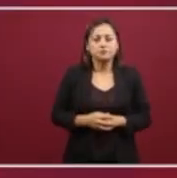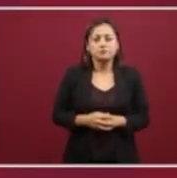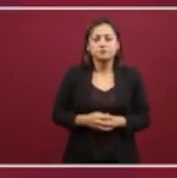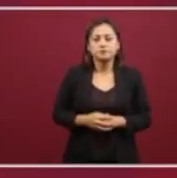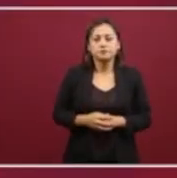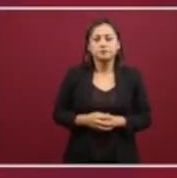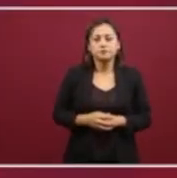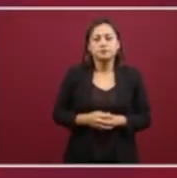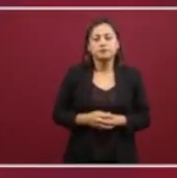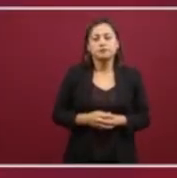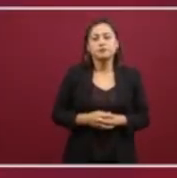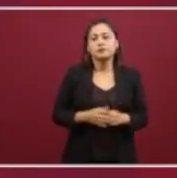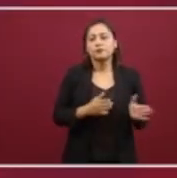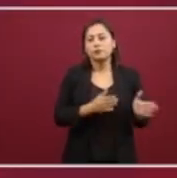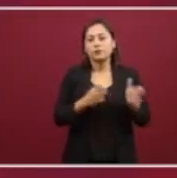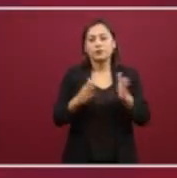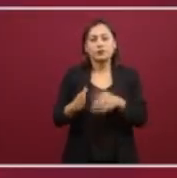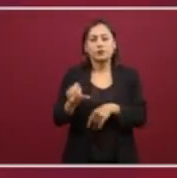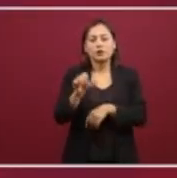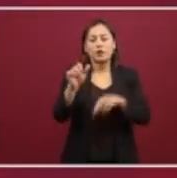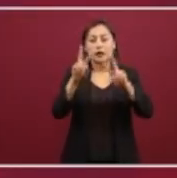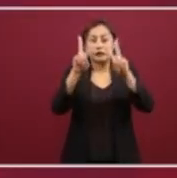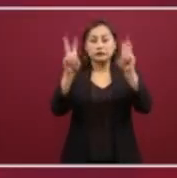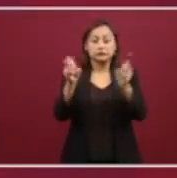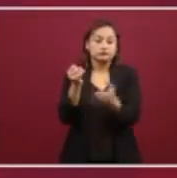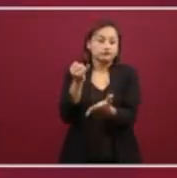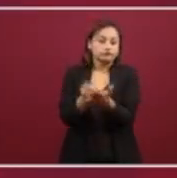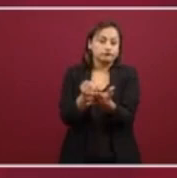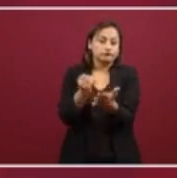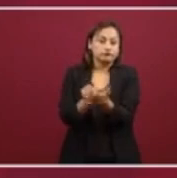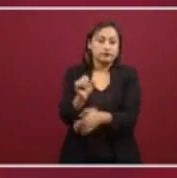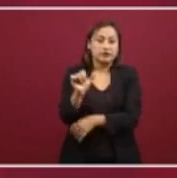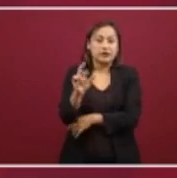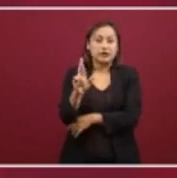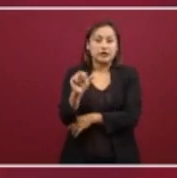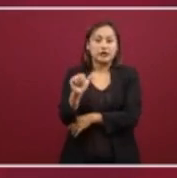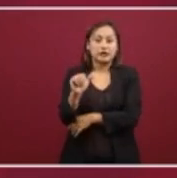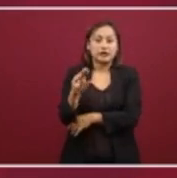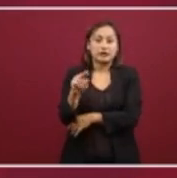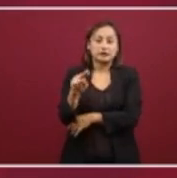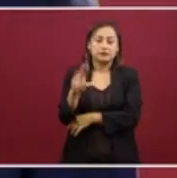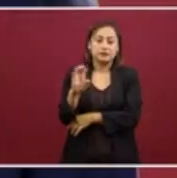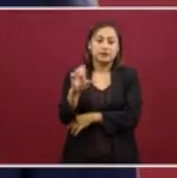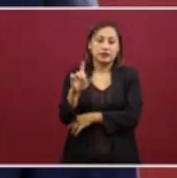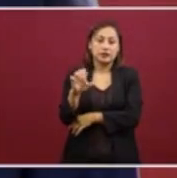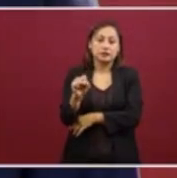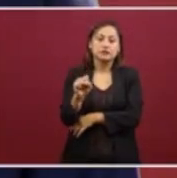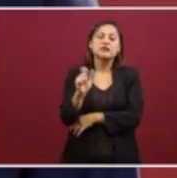lo de los aranceles, hay que esperar.